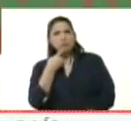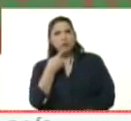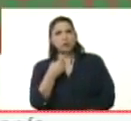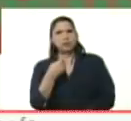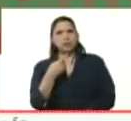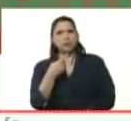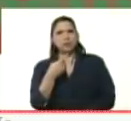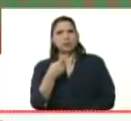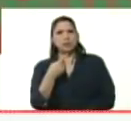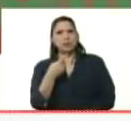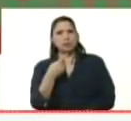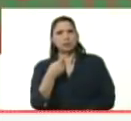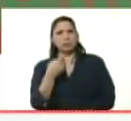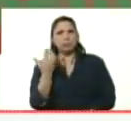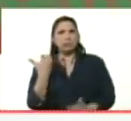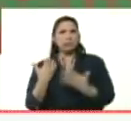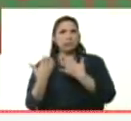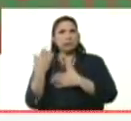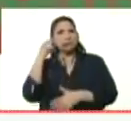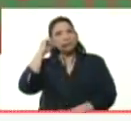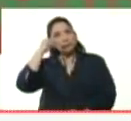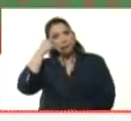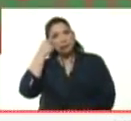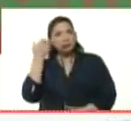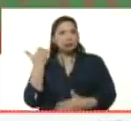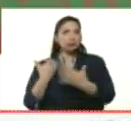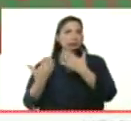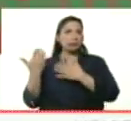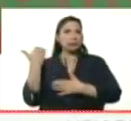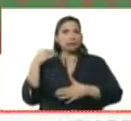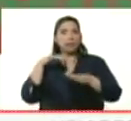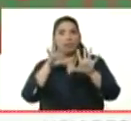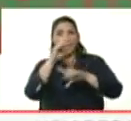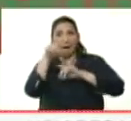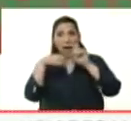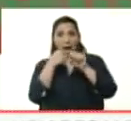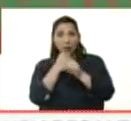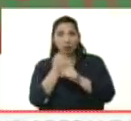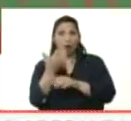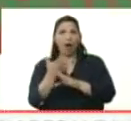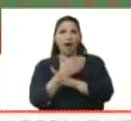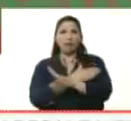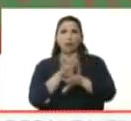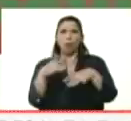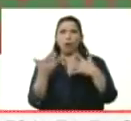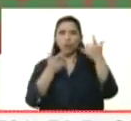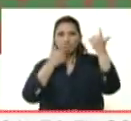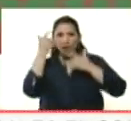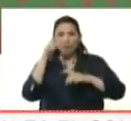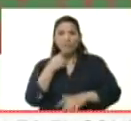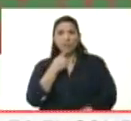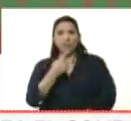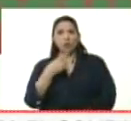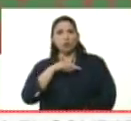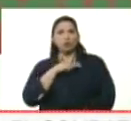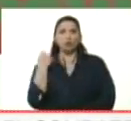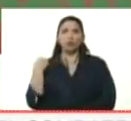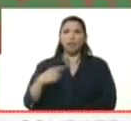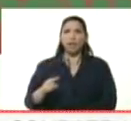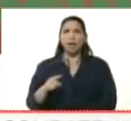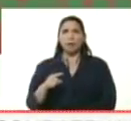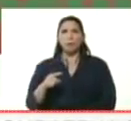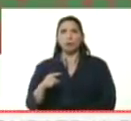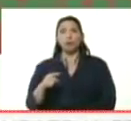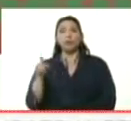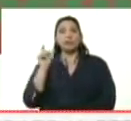mirando atrás, aquellos 10 años antes, cuando el comandante dijo que tenemos la necesidad de construir una